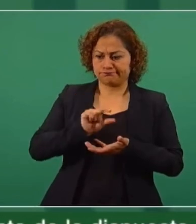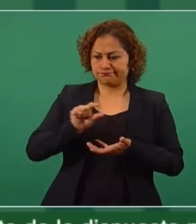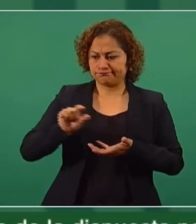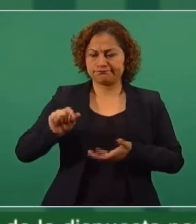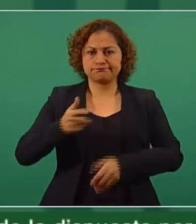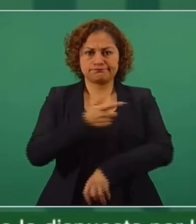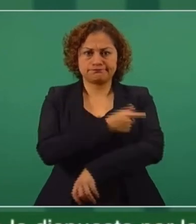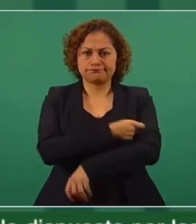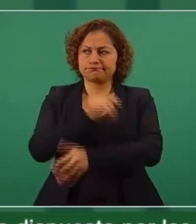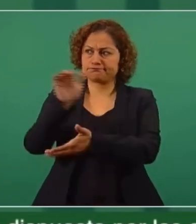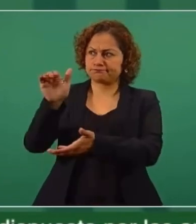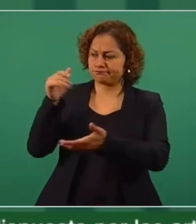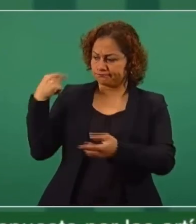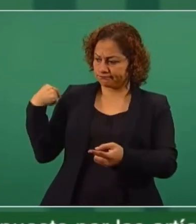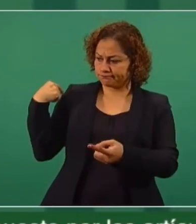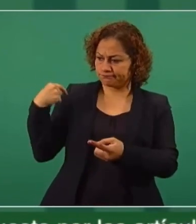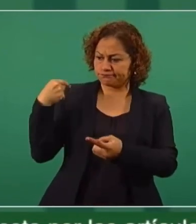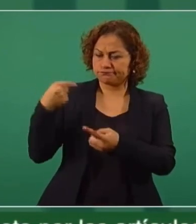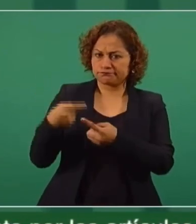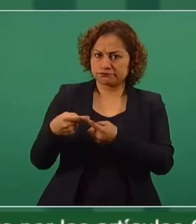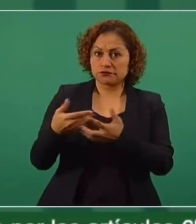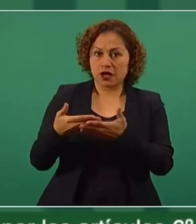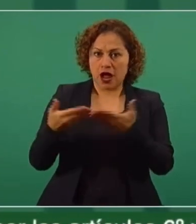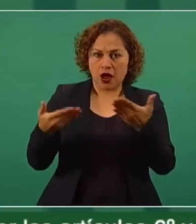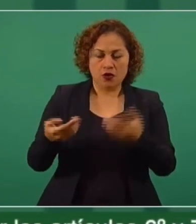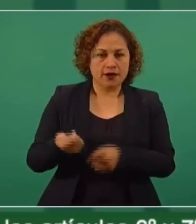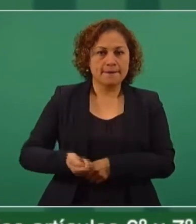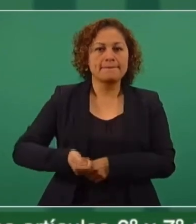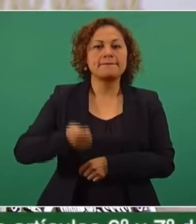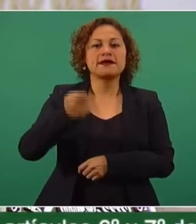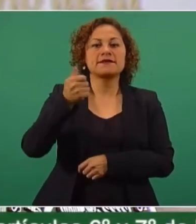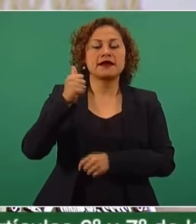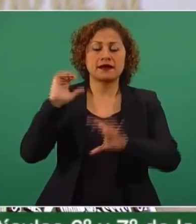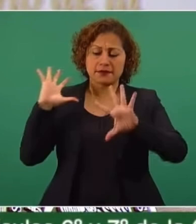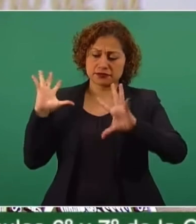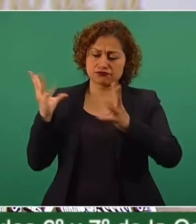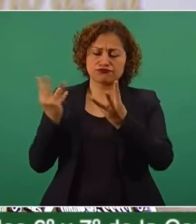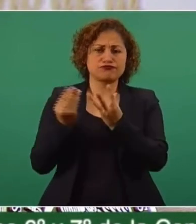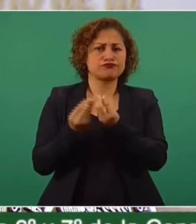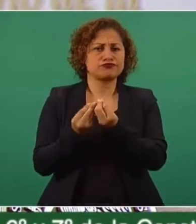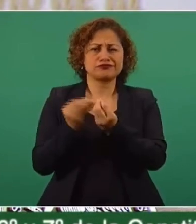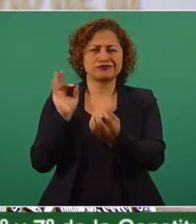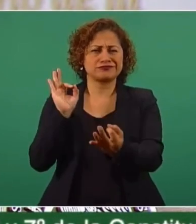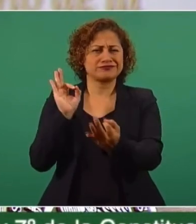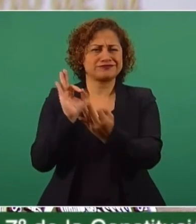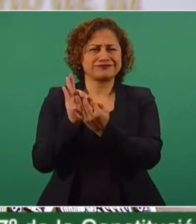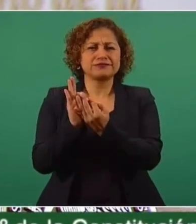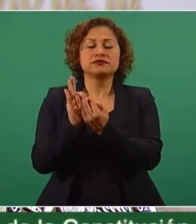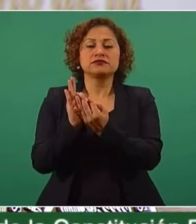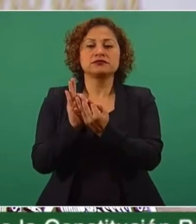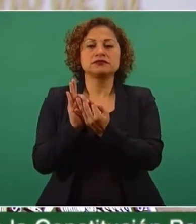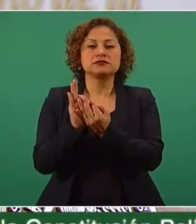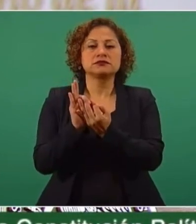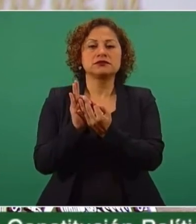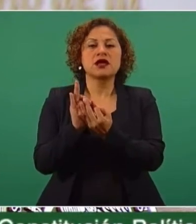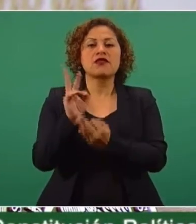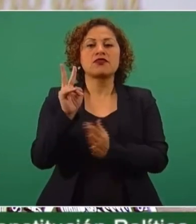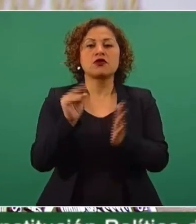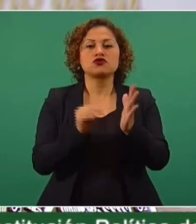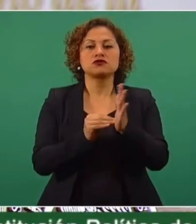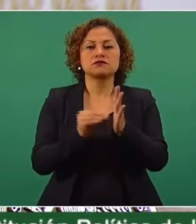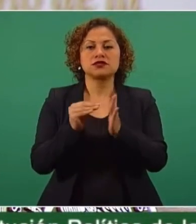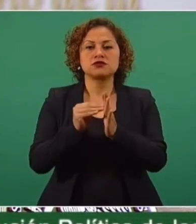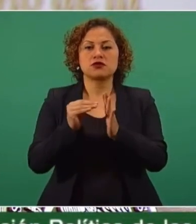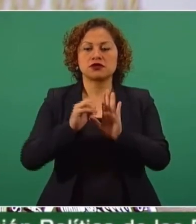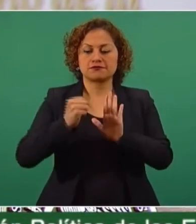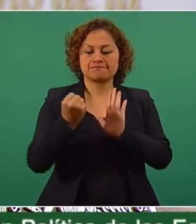se va a llegar a 2 millones de vacunas Pfizer en 3